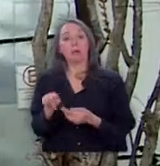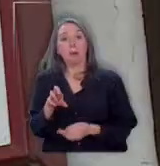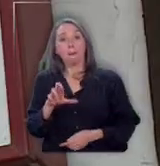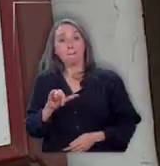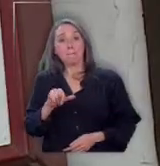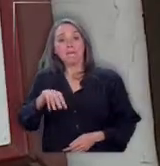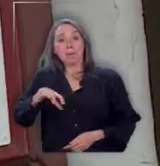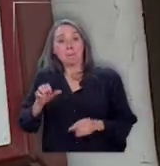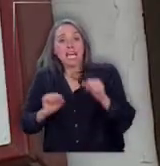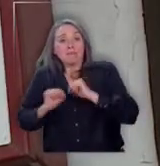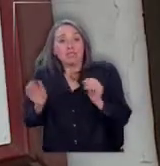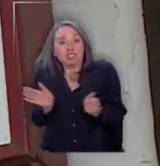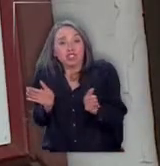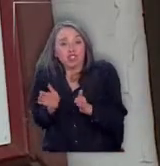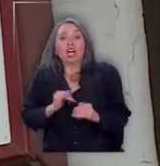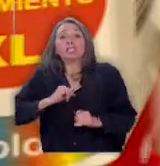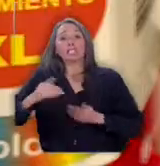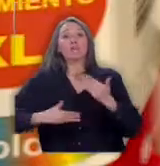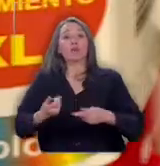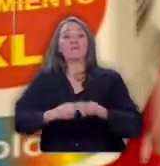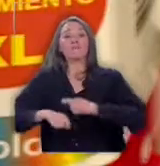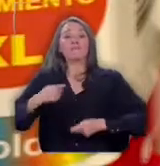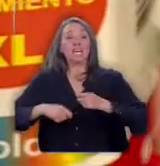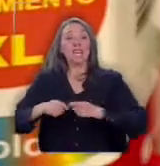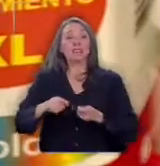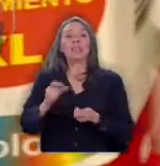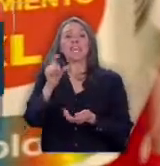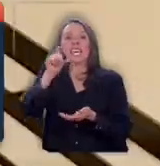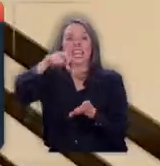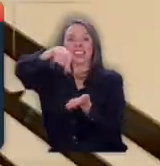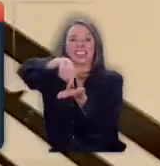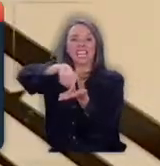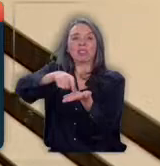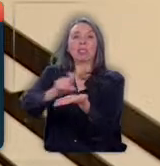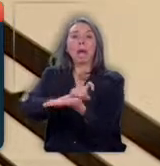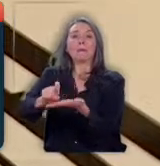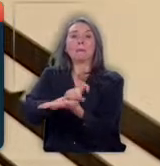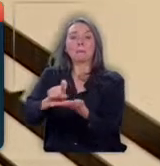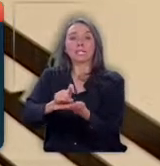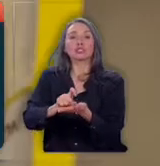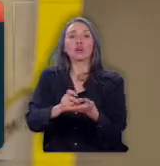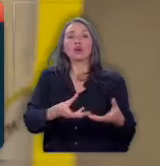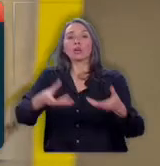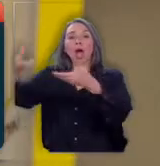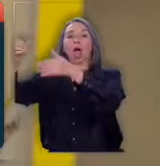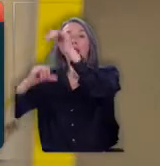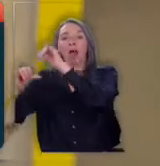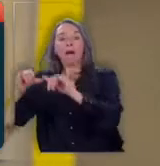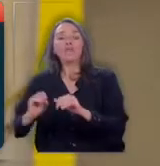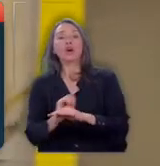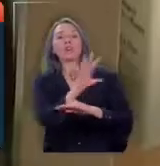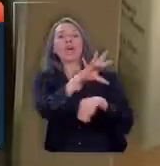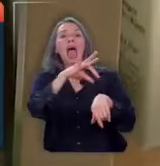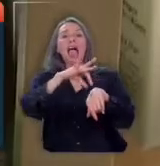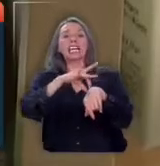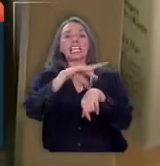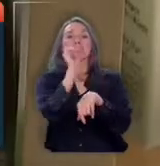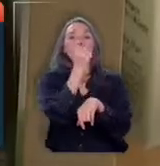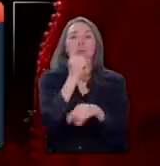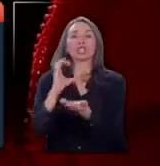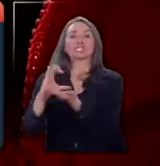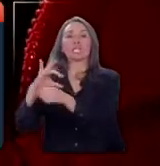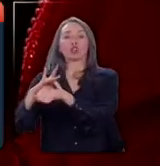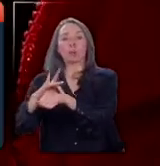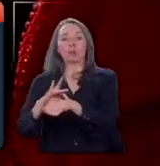pyme continúa funcionando venden tintas para impresora reparten insumos a laboratorios clínicas y centros médicos